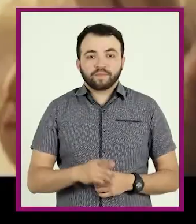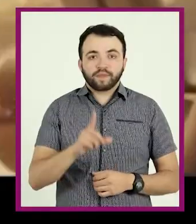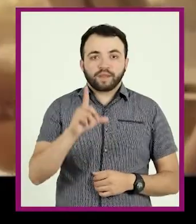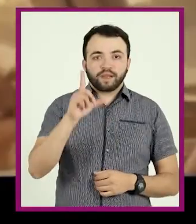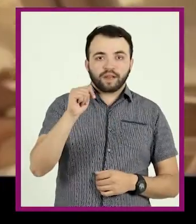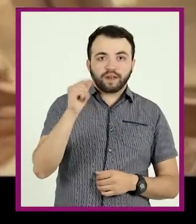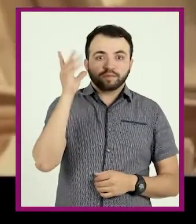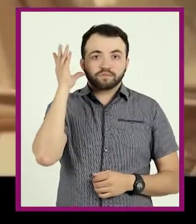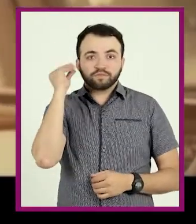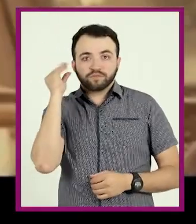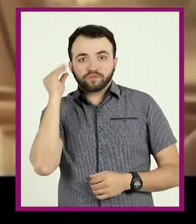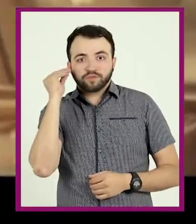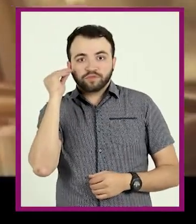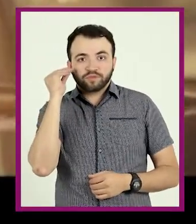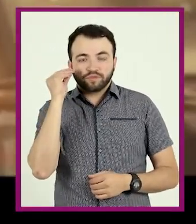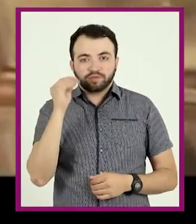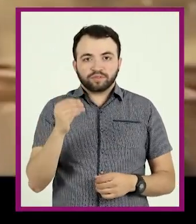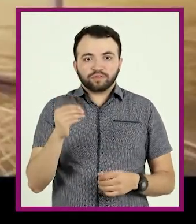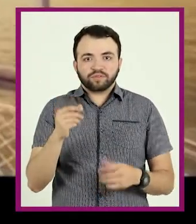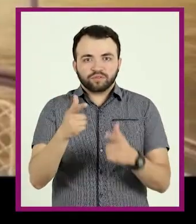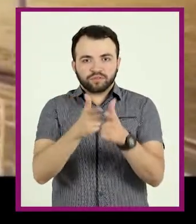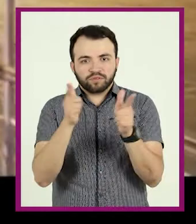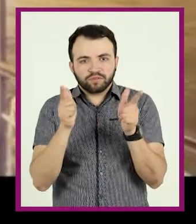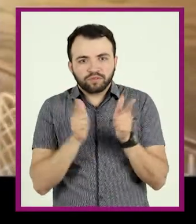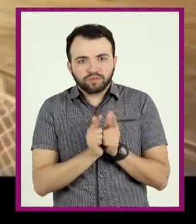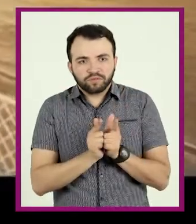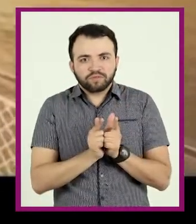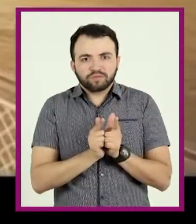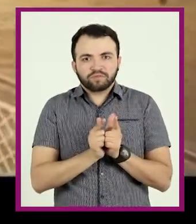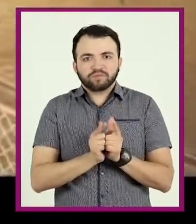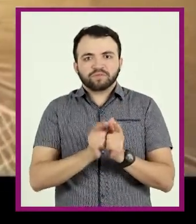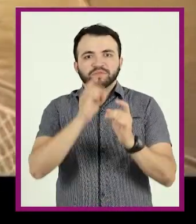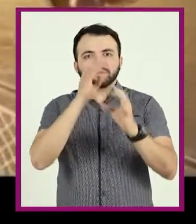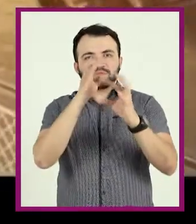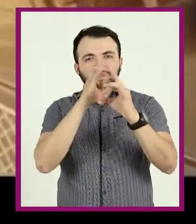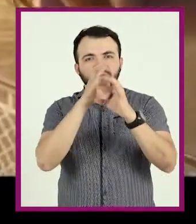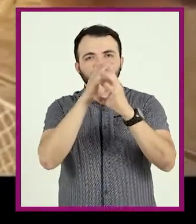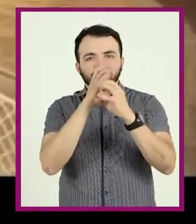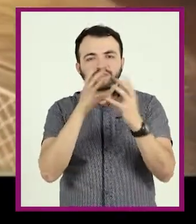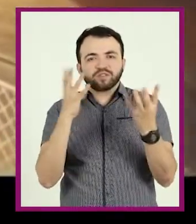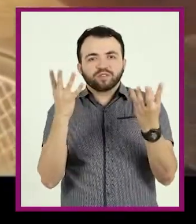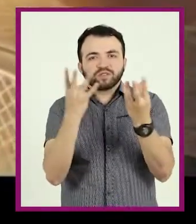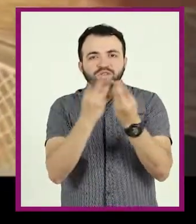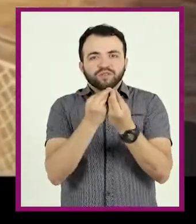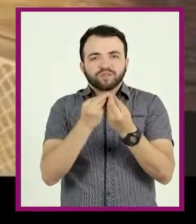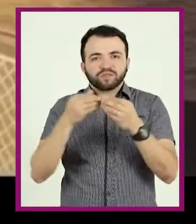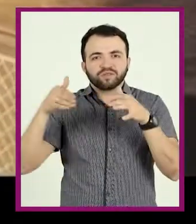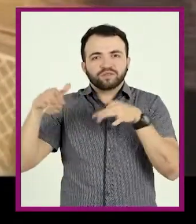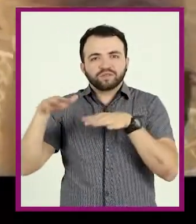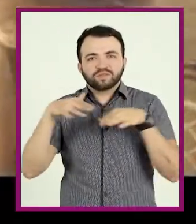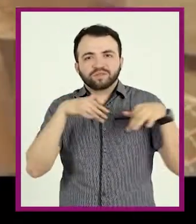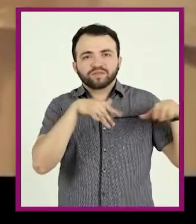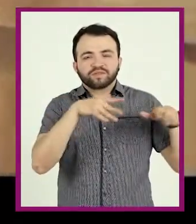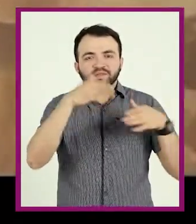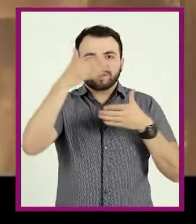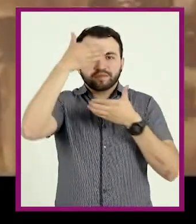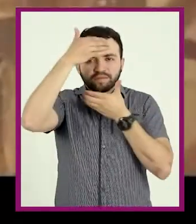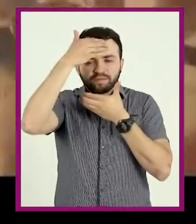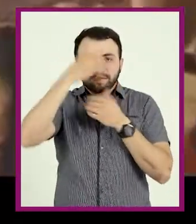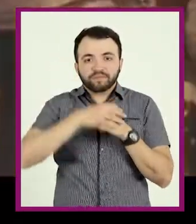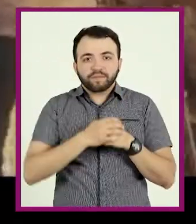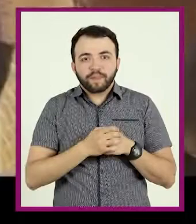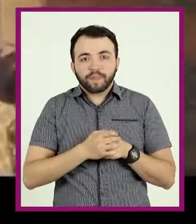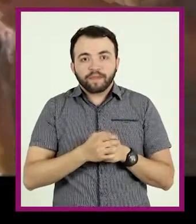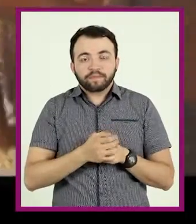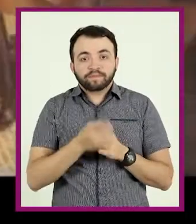La música de bandas de alientos de los Balcanes está ligada a las comunidades de rom o gitanos de la región.